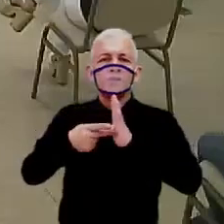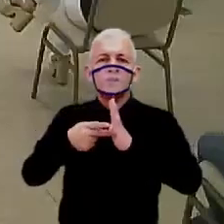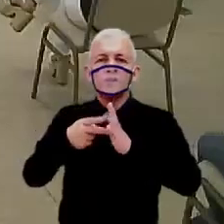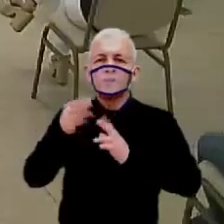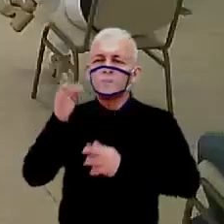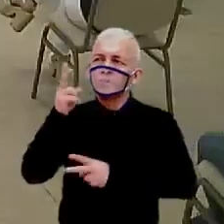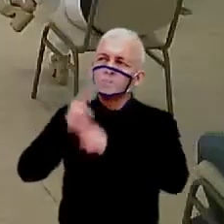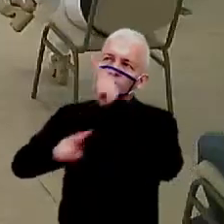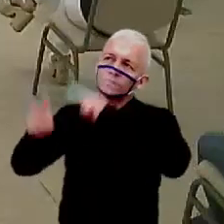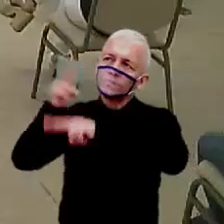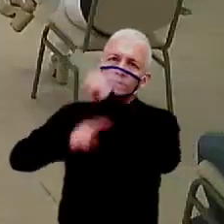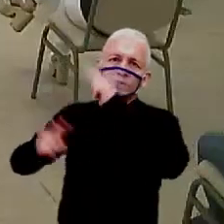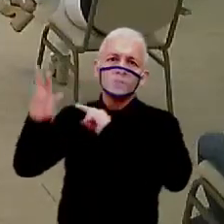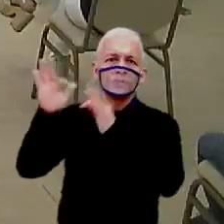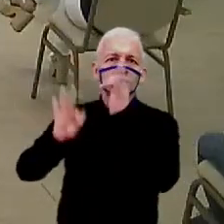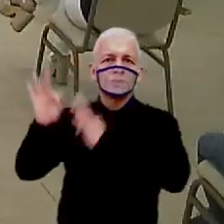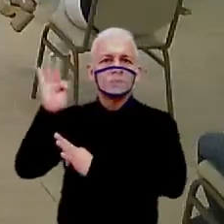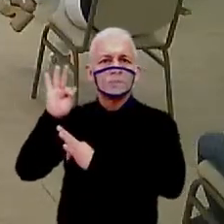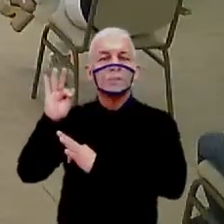perdón que te interrumpa,